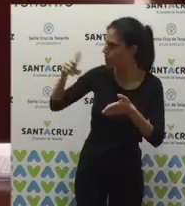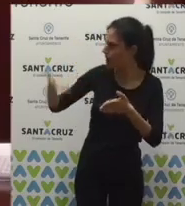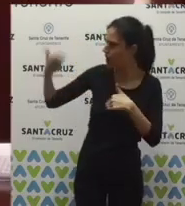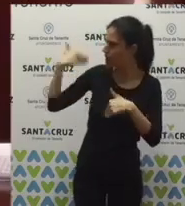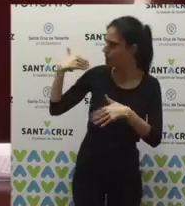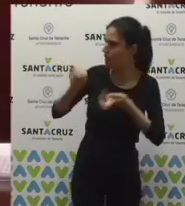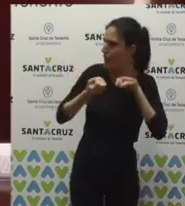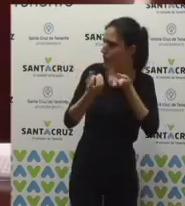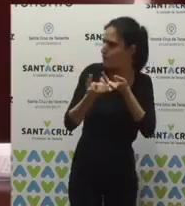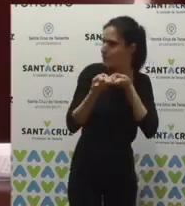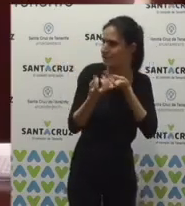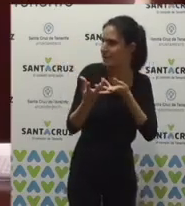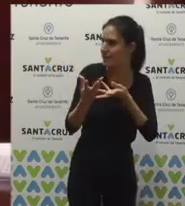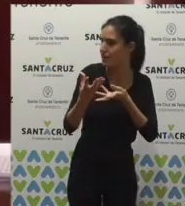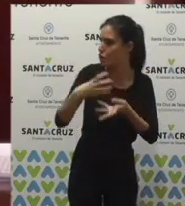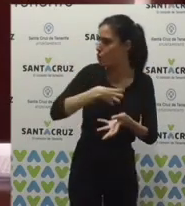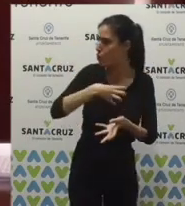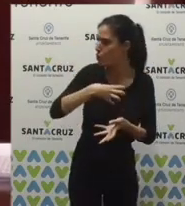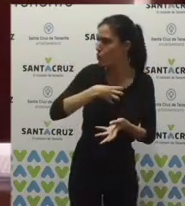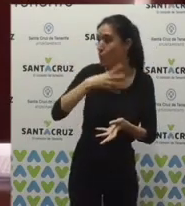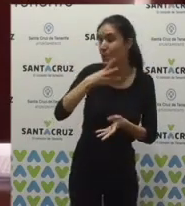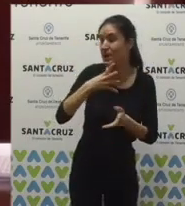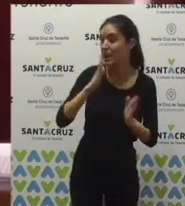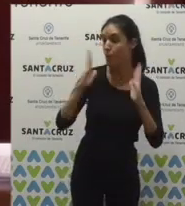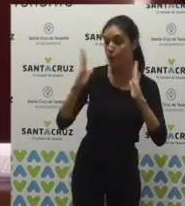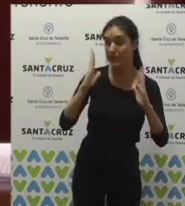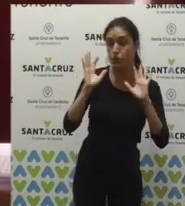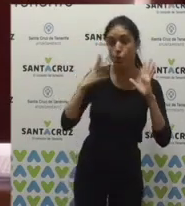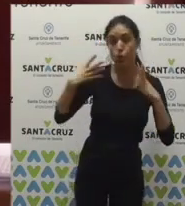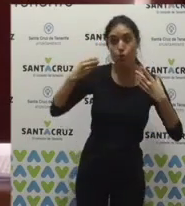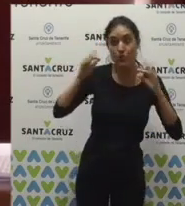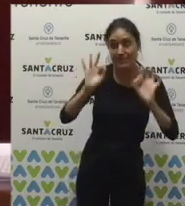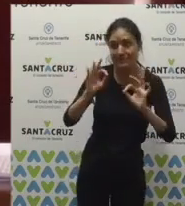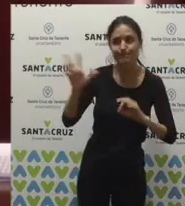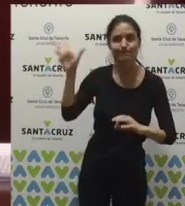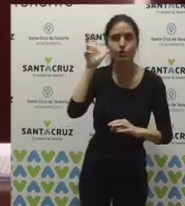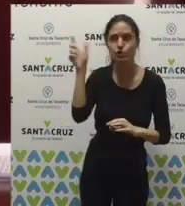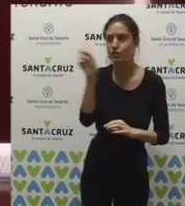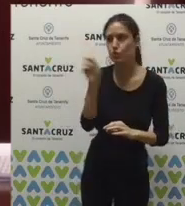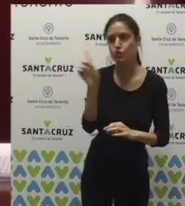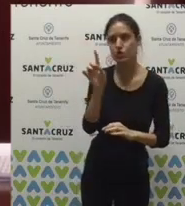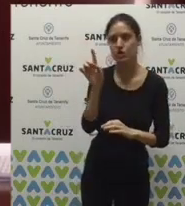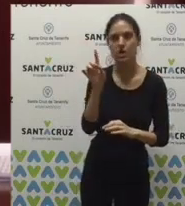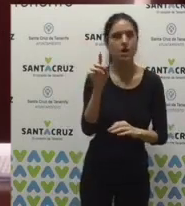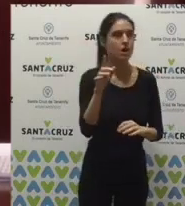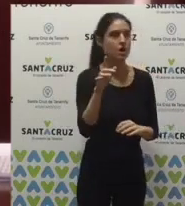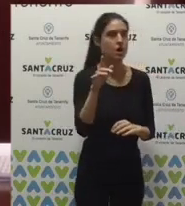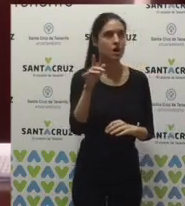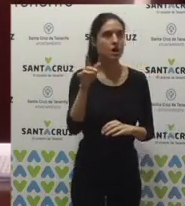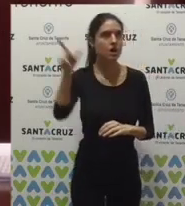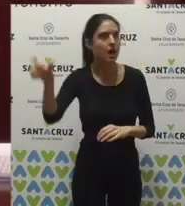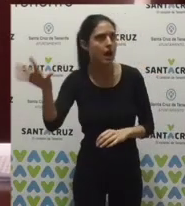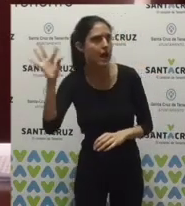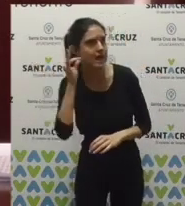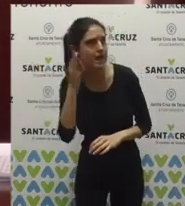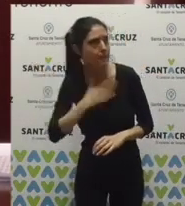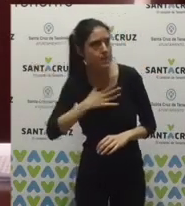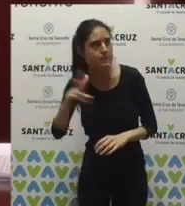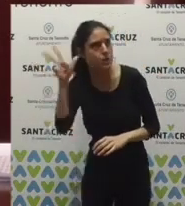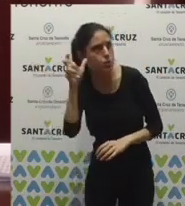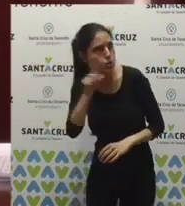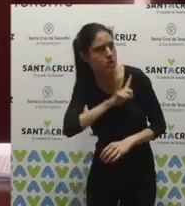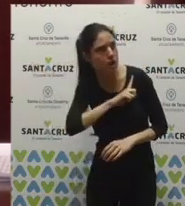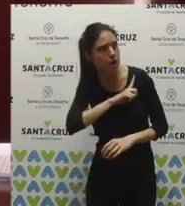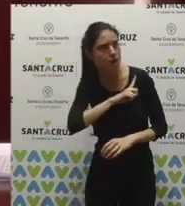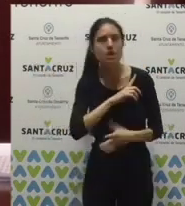en su turno no se le escuche no se lo escuchó no me está escuchando ya mí doñana le decía